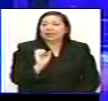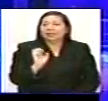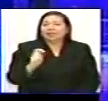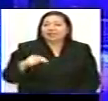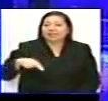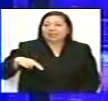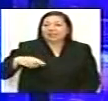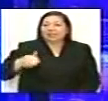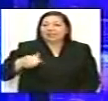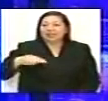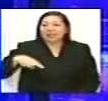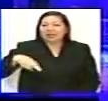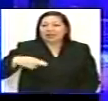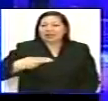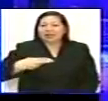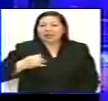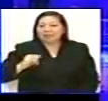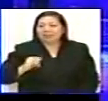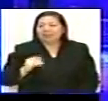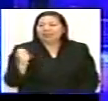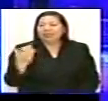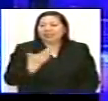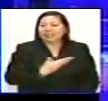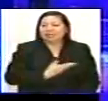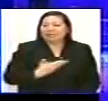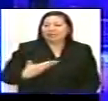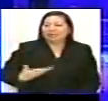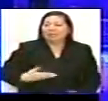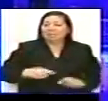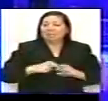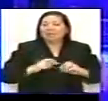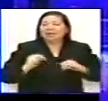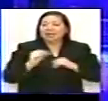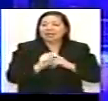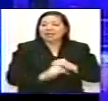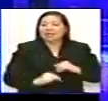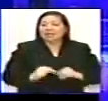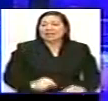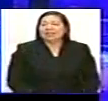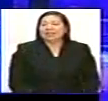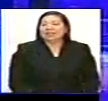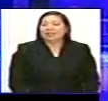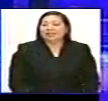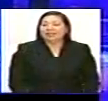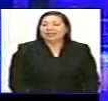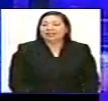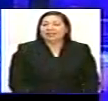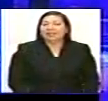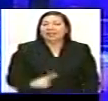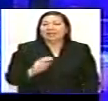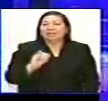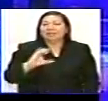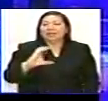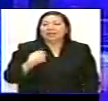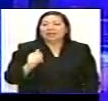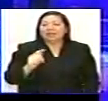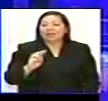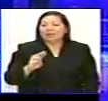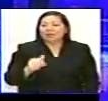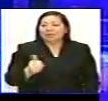más bien, esto es organizado por la tercera vicepresidenta del Parlamento Nacional, la legisladora Jenny Vilcató.